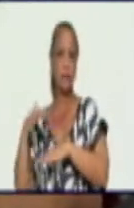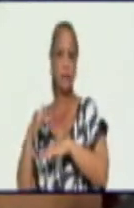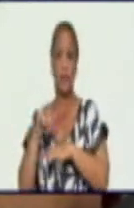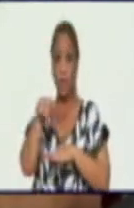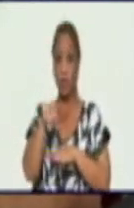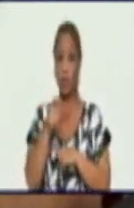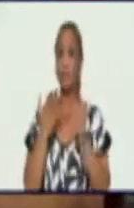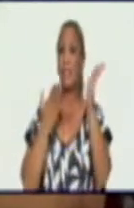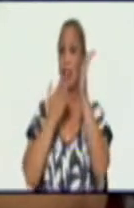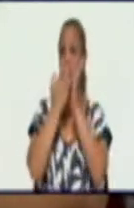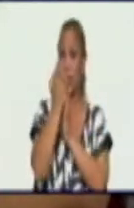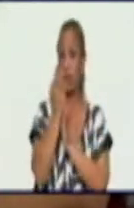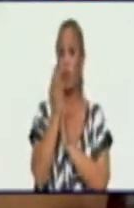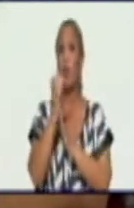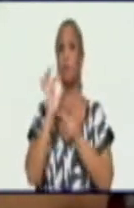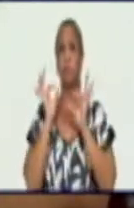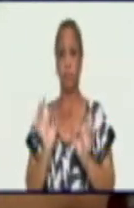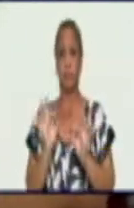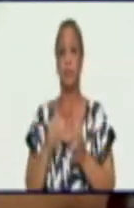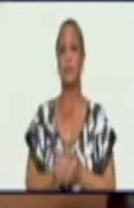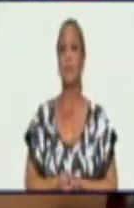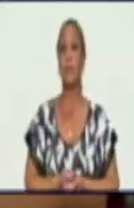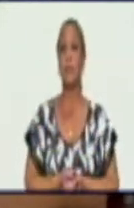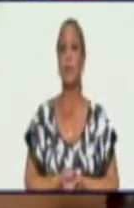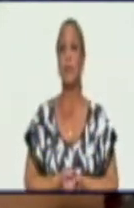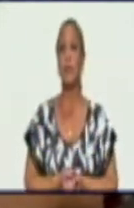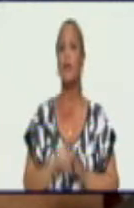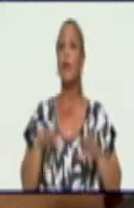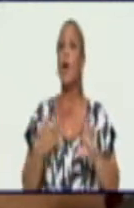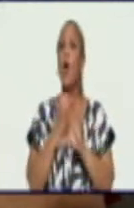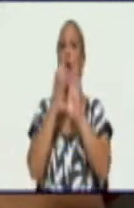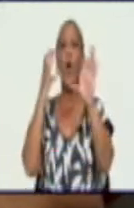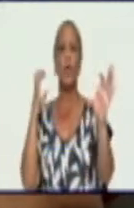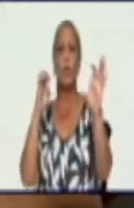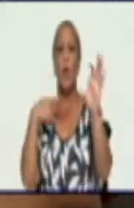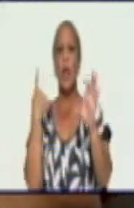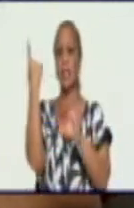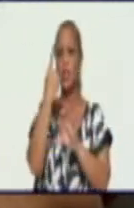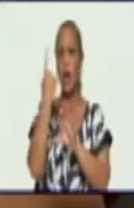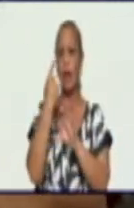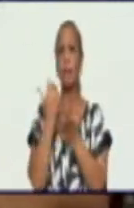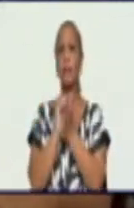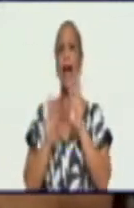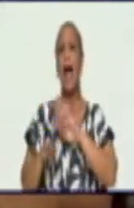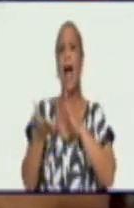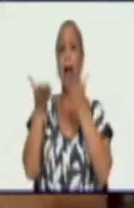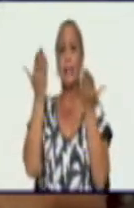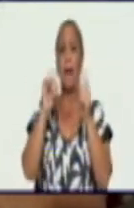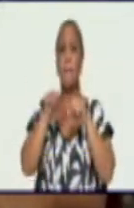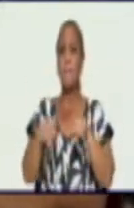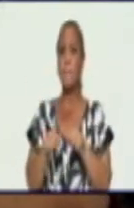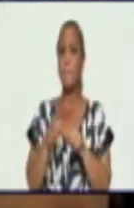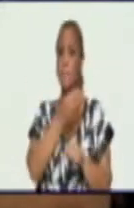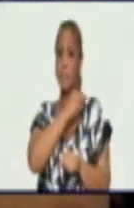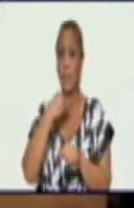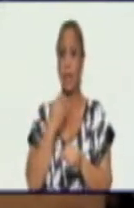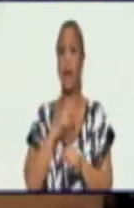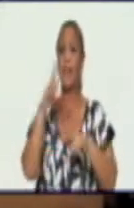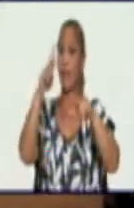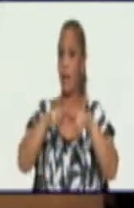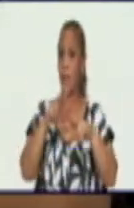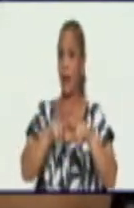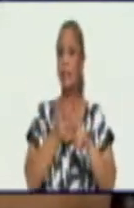exacto. Nosotros recibimos ómnibus de ómnibus nacionales que vienen con altas médicas desde La Habana y traen pasajeros de